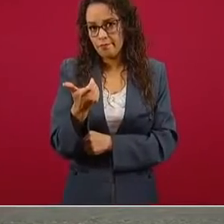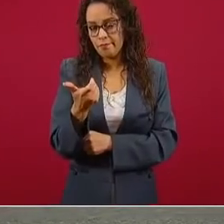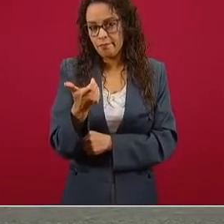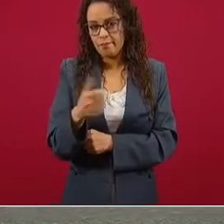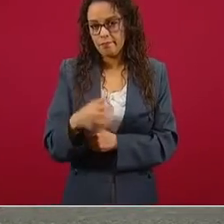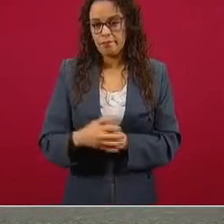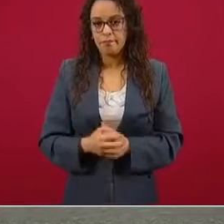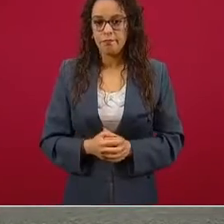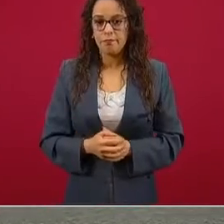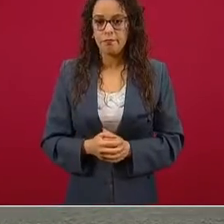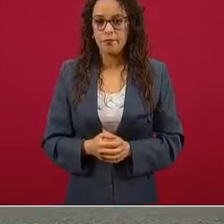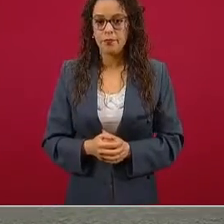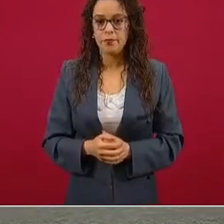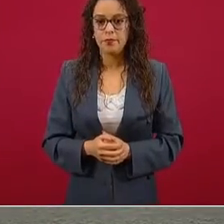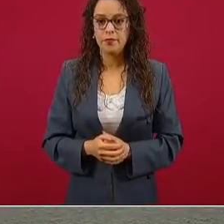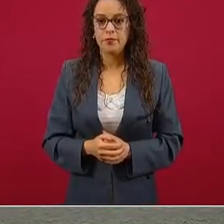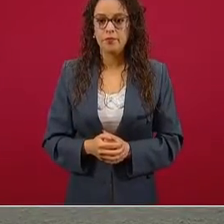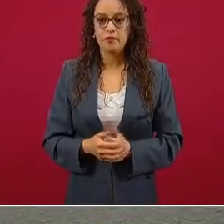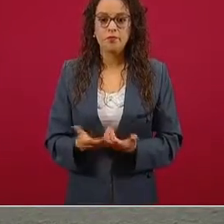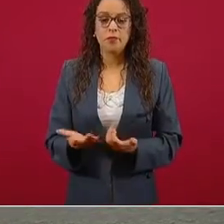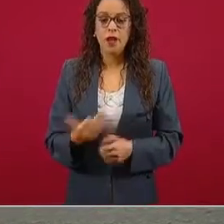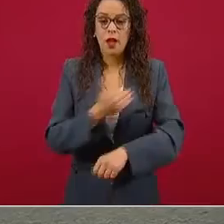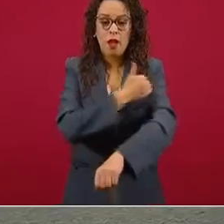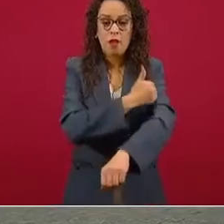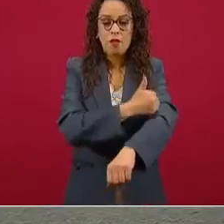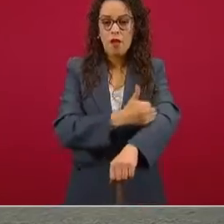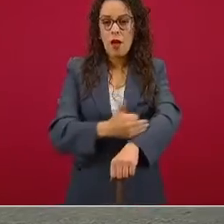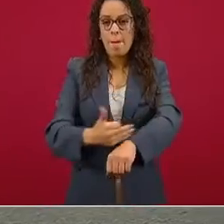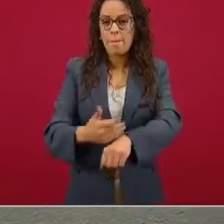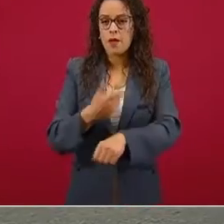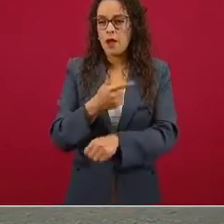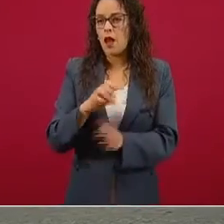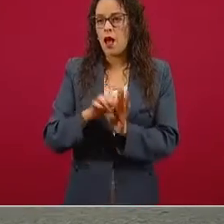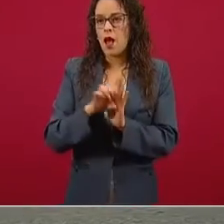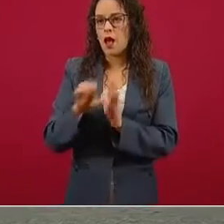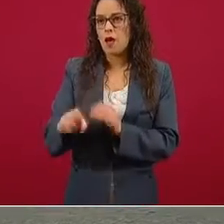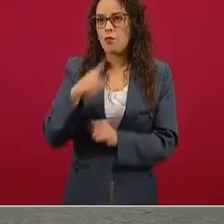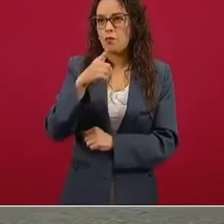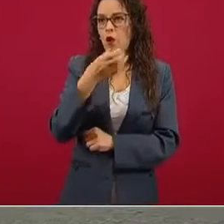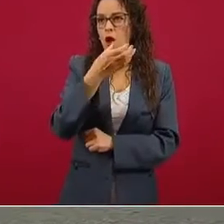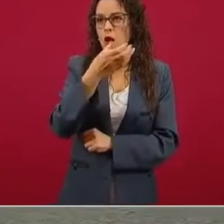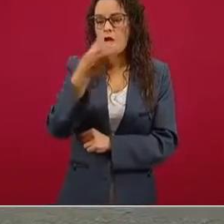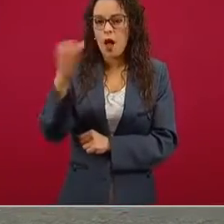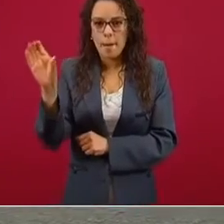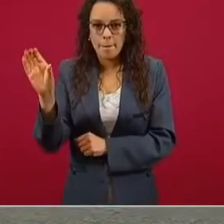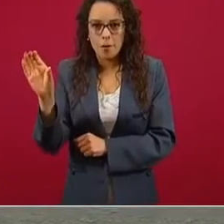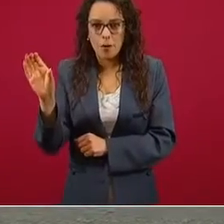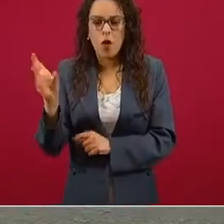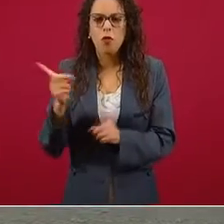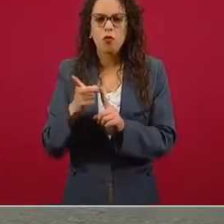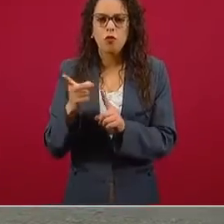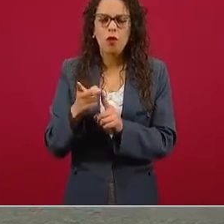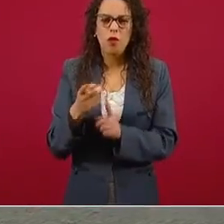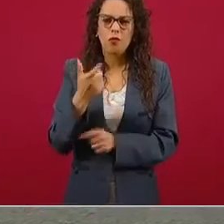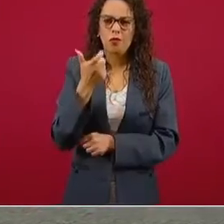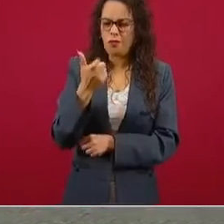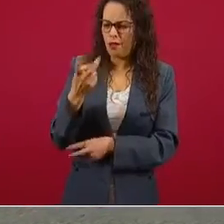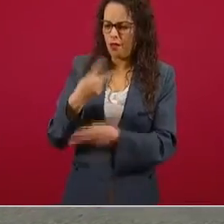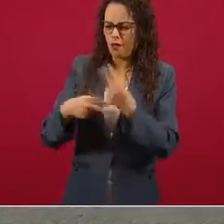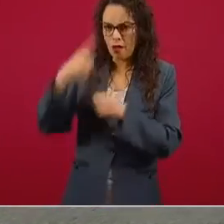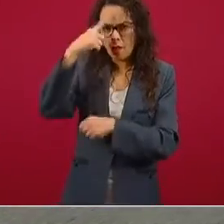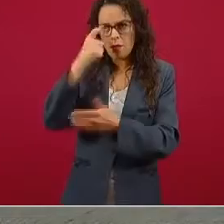dónde saca una familia de campesinos, de obreros, para pagar una